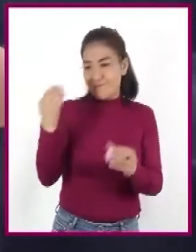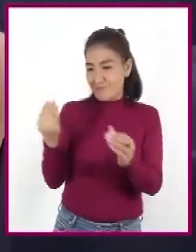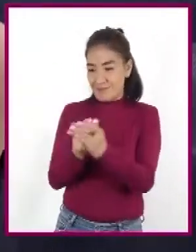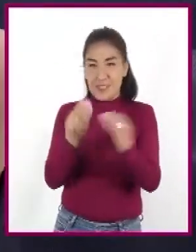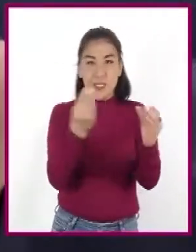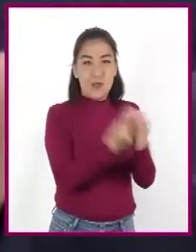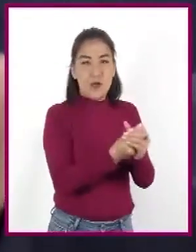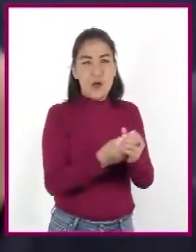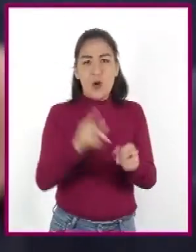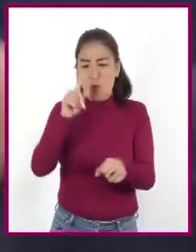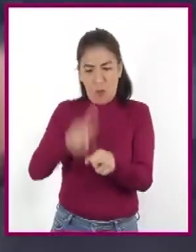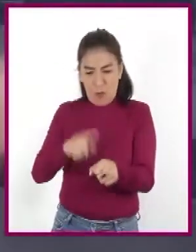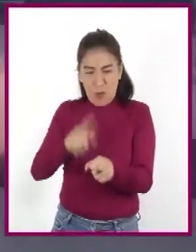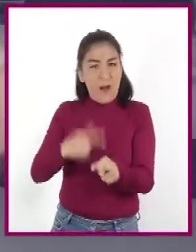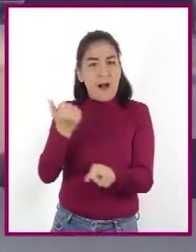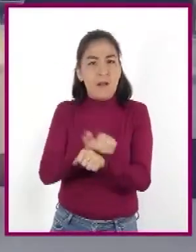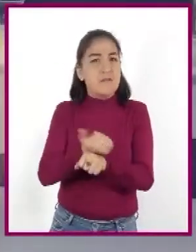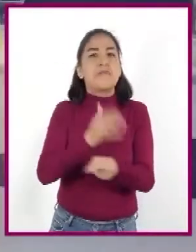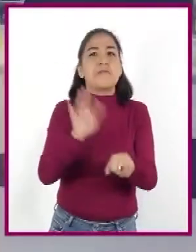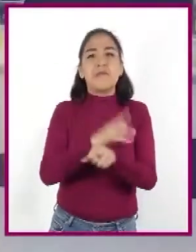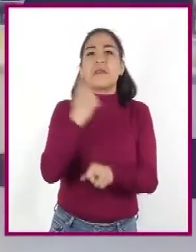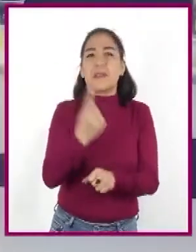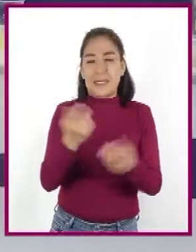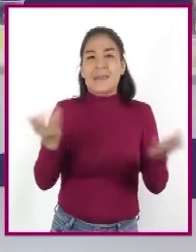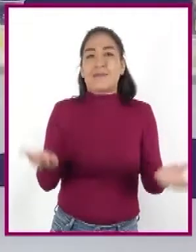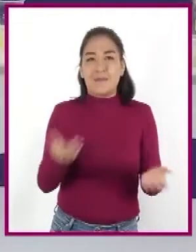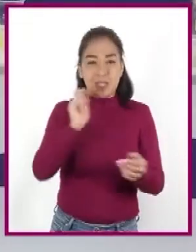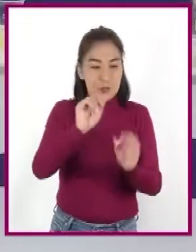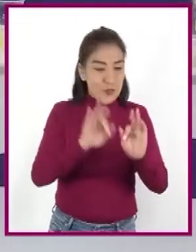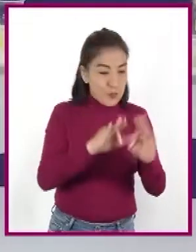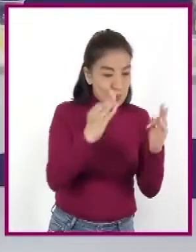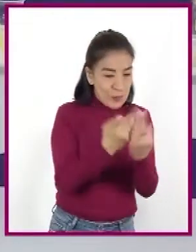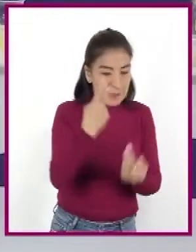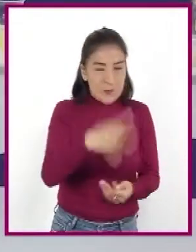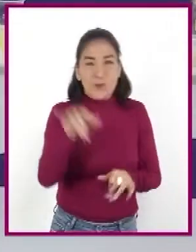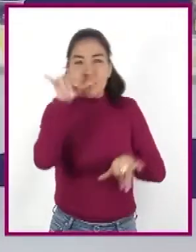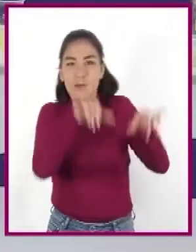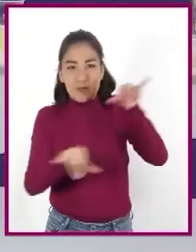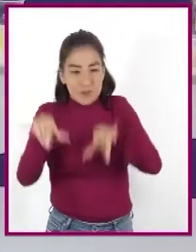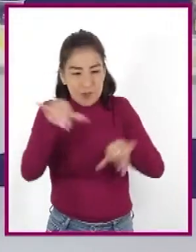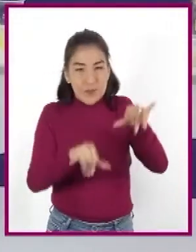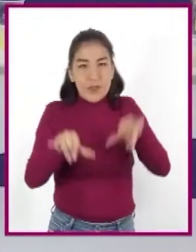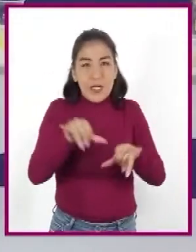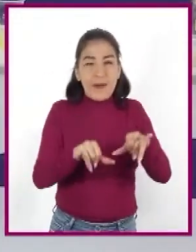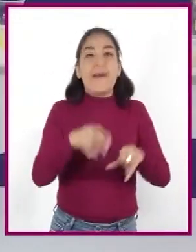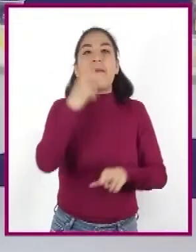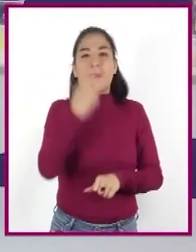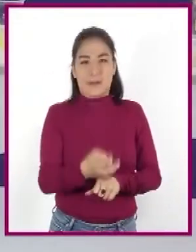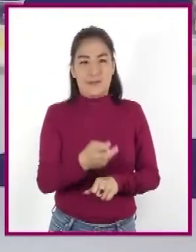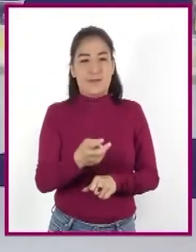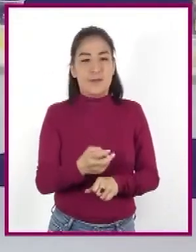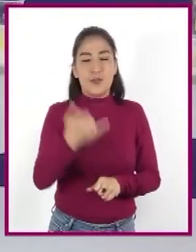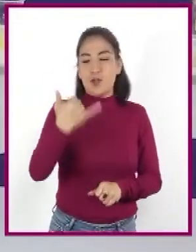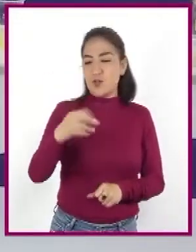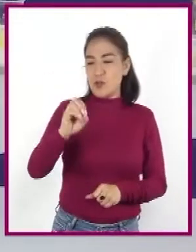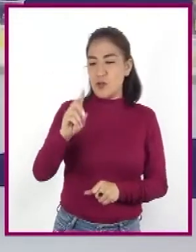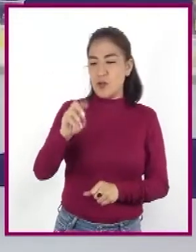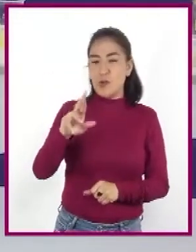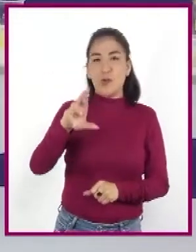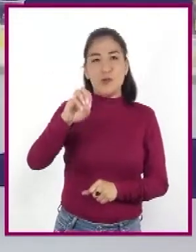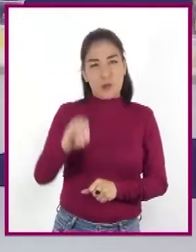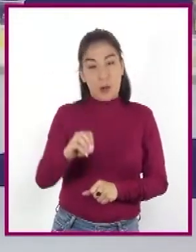color amarillo se debe a la formación de sustancias. En este caso obtenemos yoduro de plomo